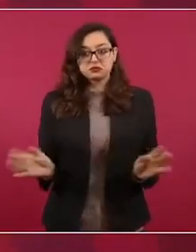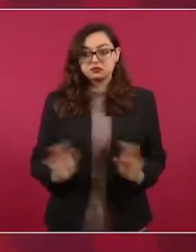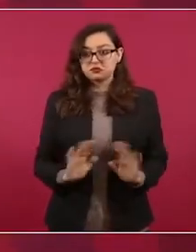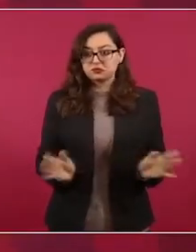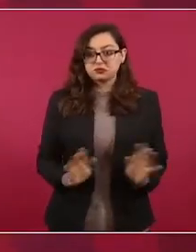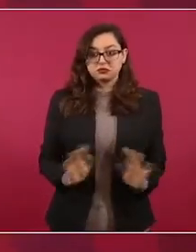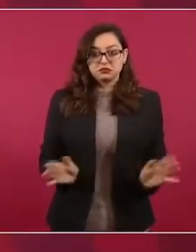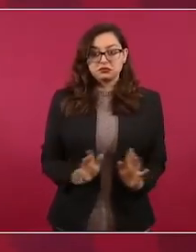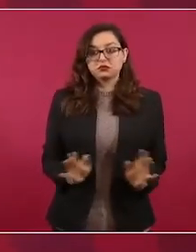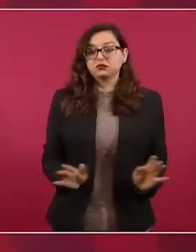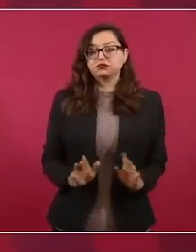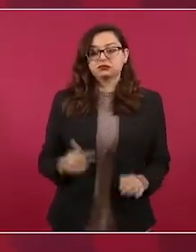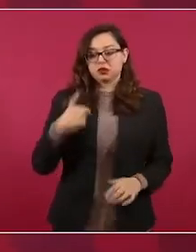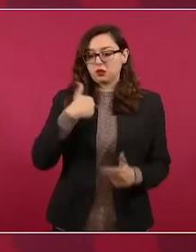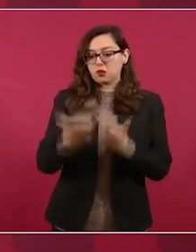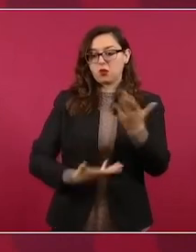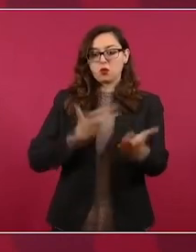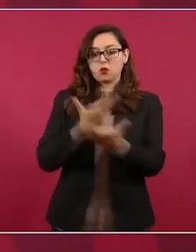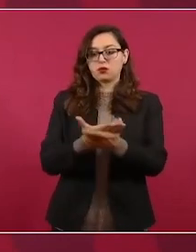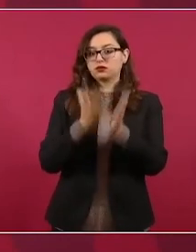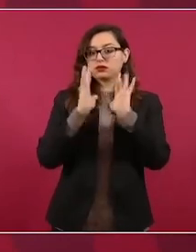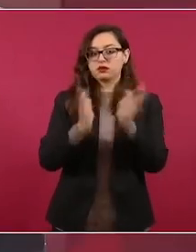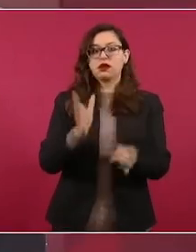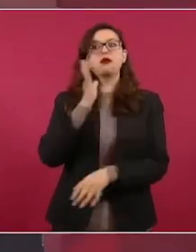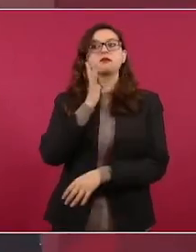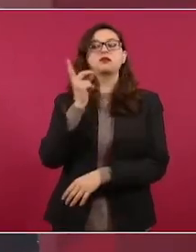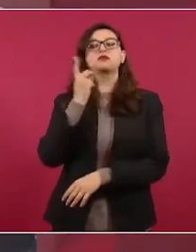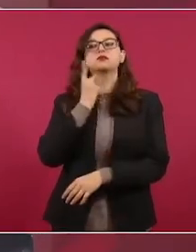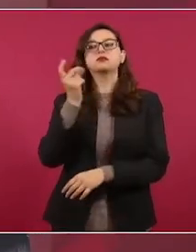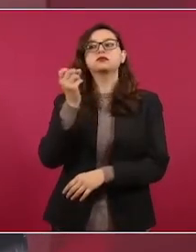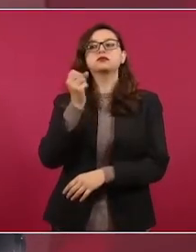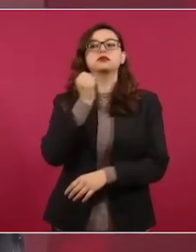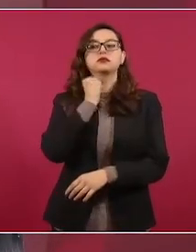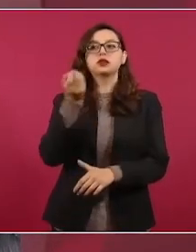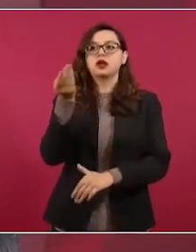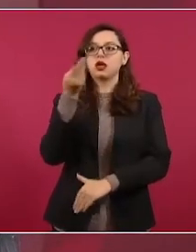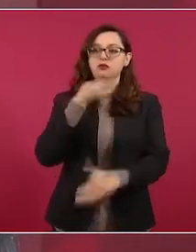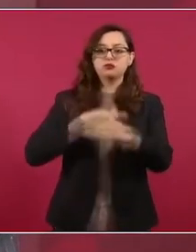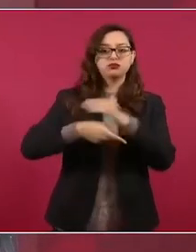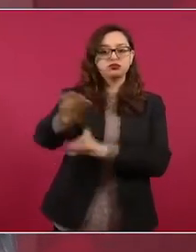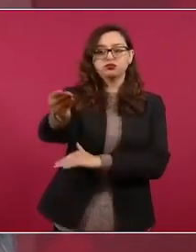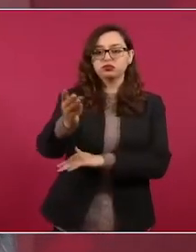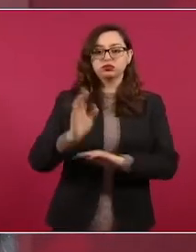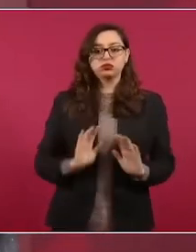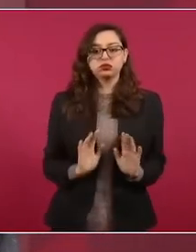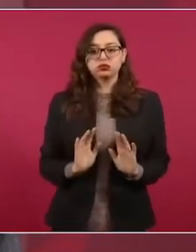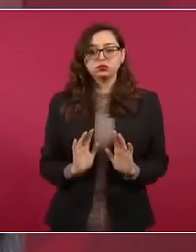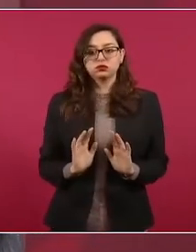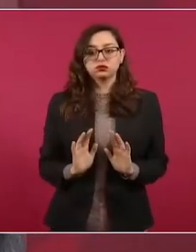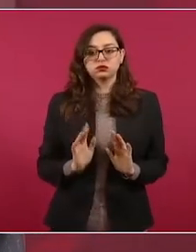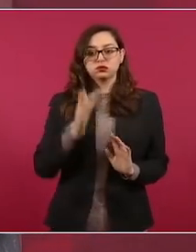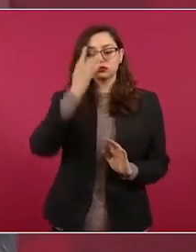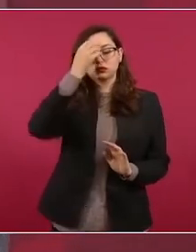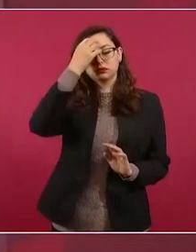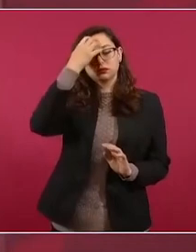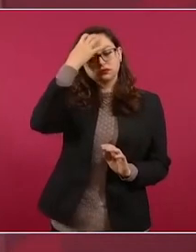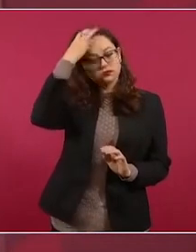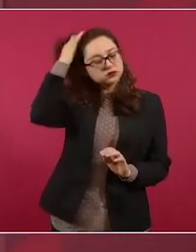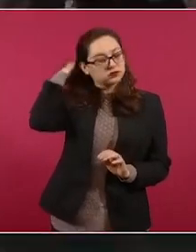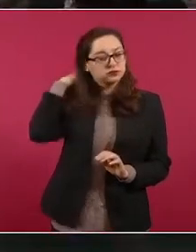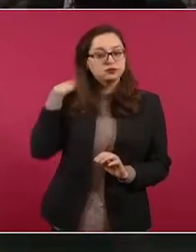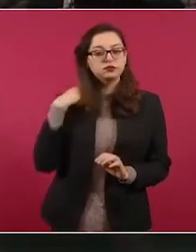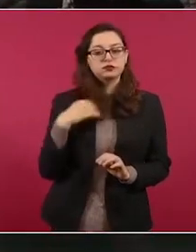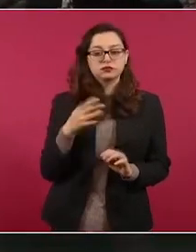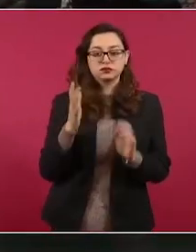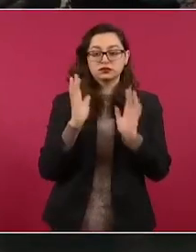está en el Congreso y estoy a punto de enviar la